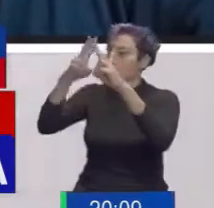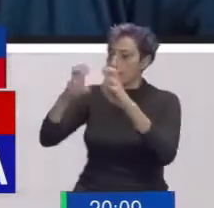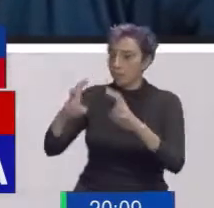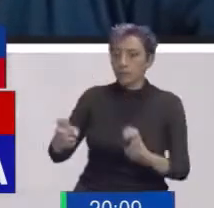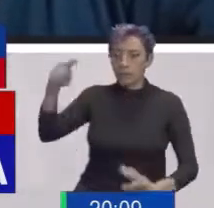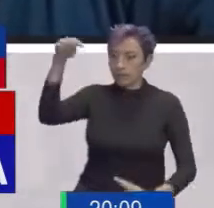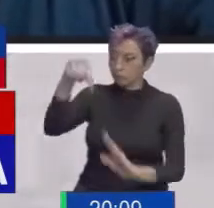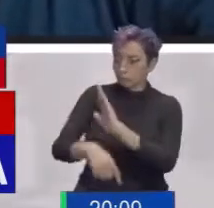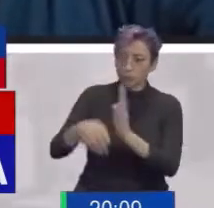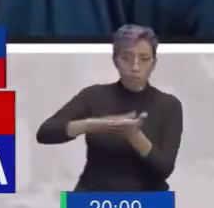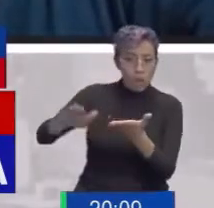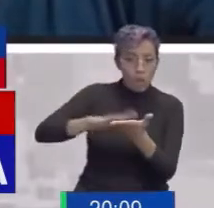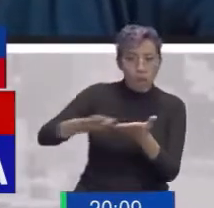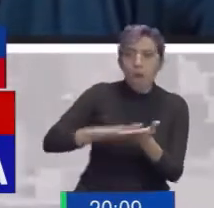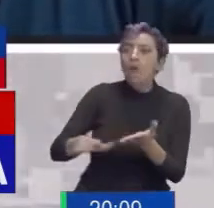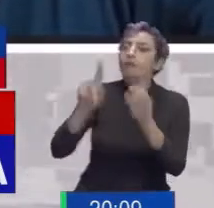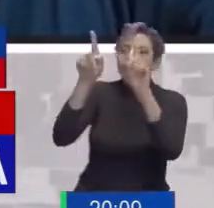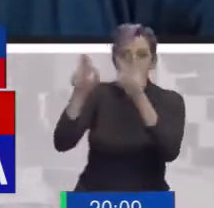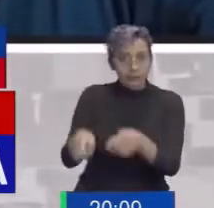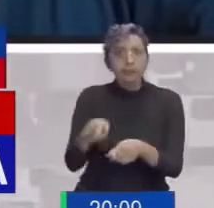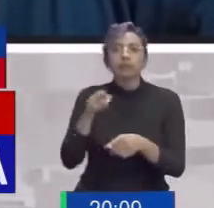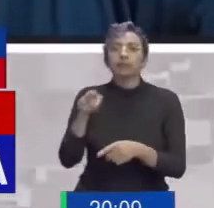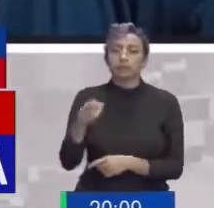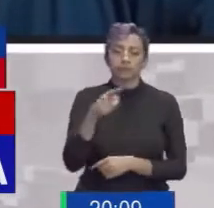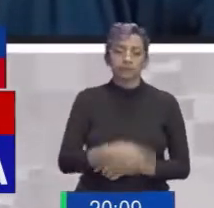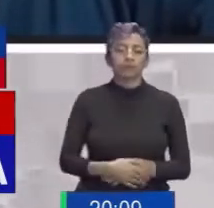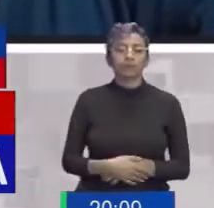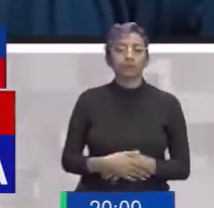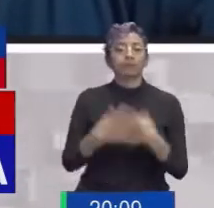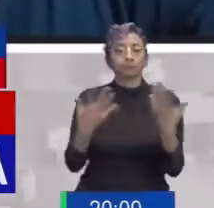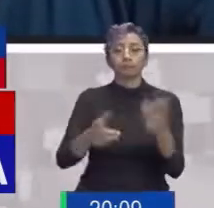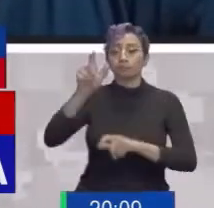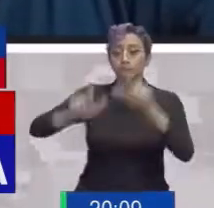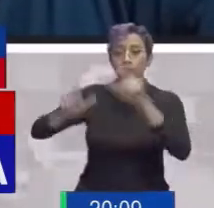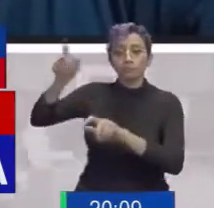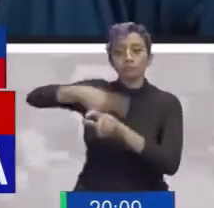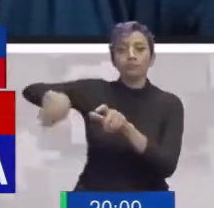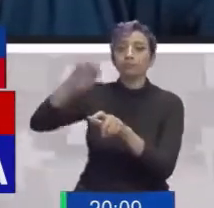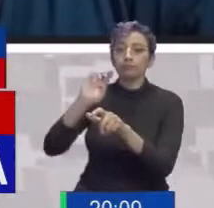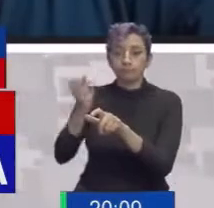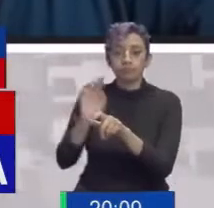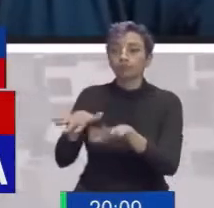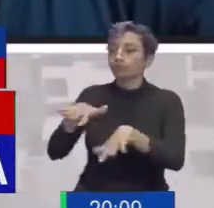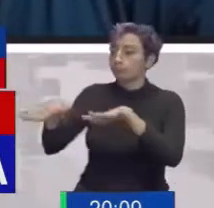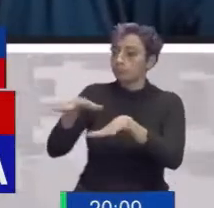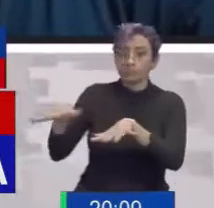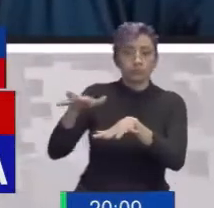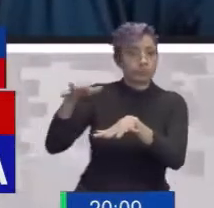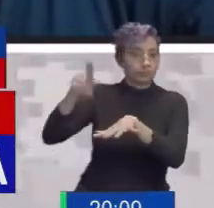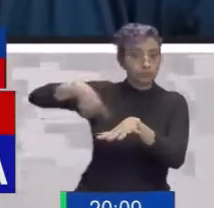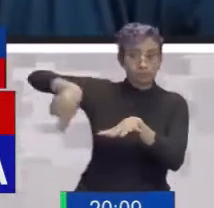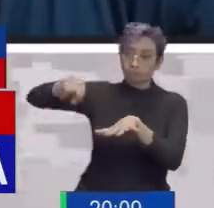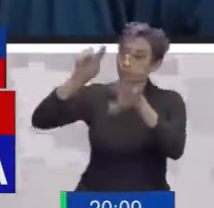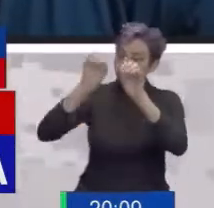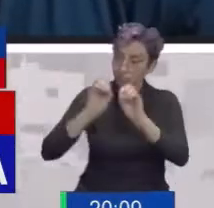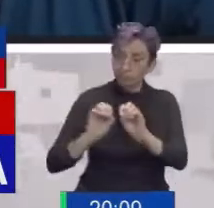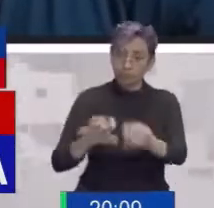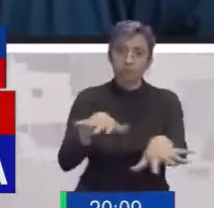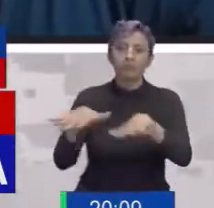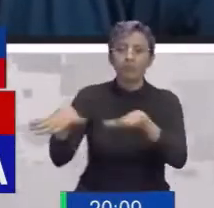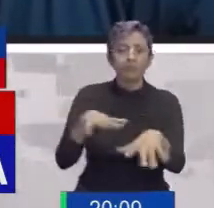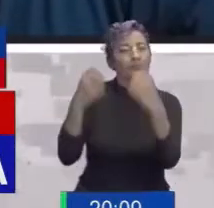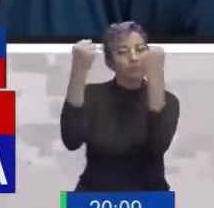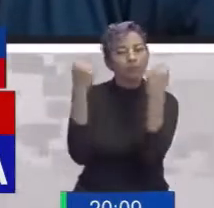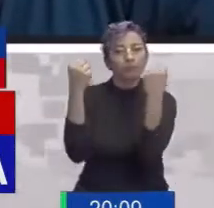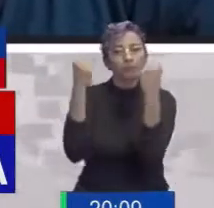Y después también, esto otro que comentabas vos, los padres cuando entramos en esta situación, las diferencias socioeconómicas de